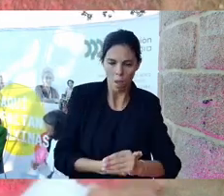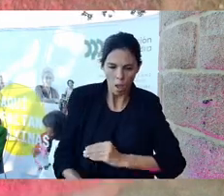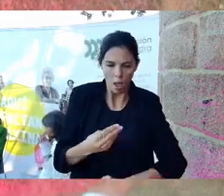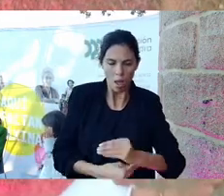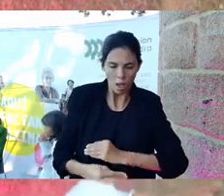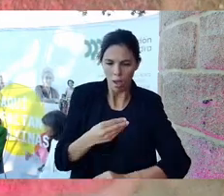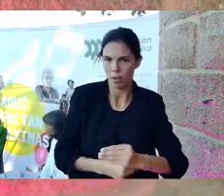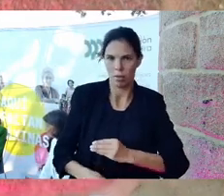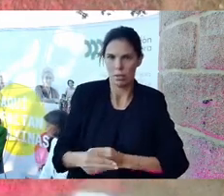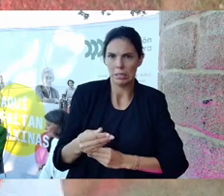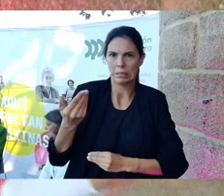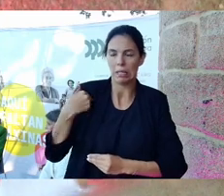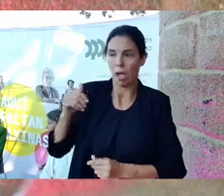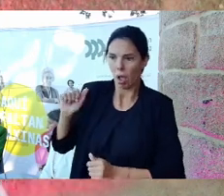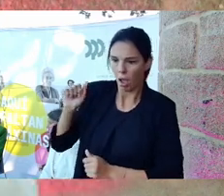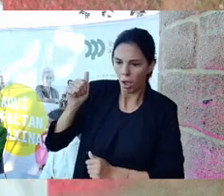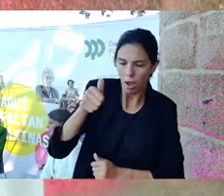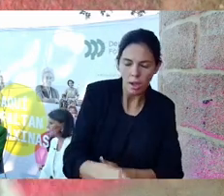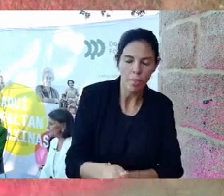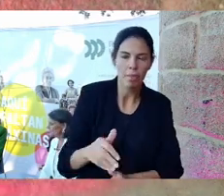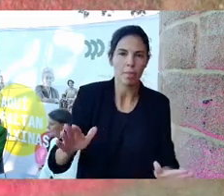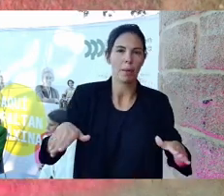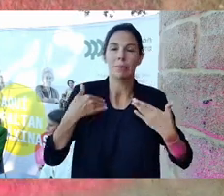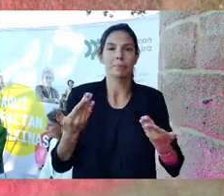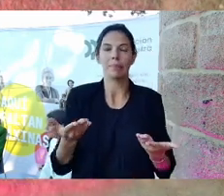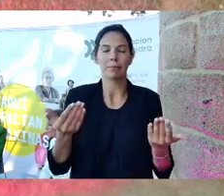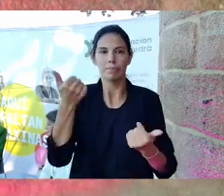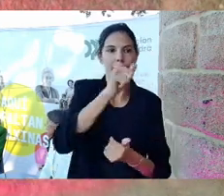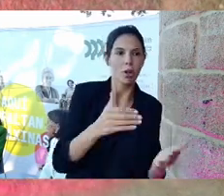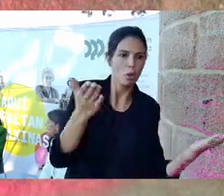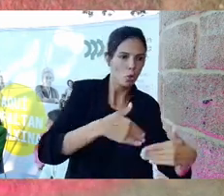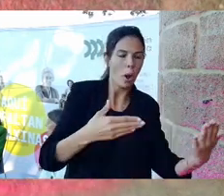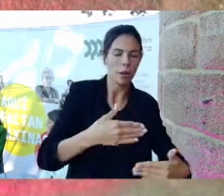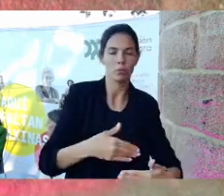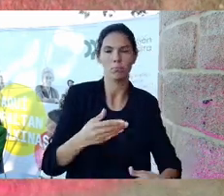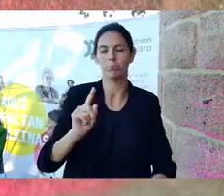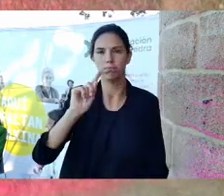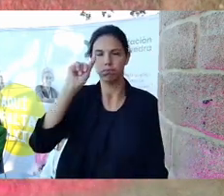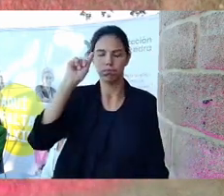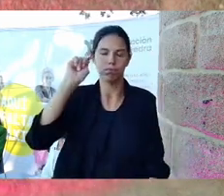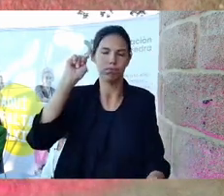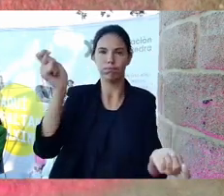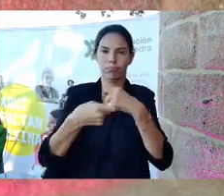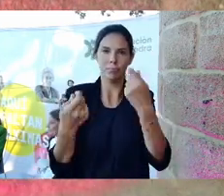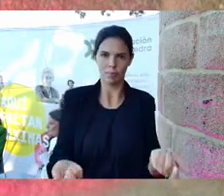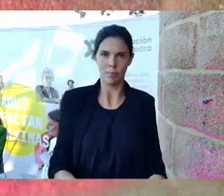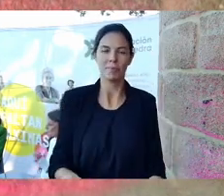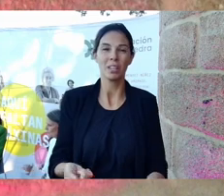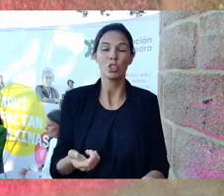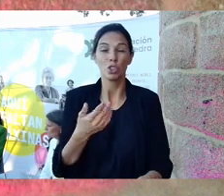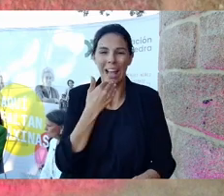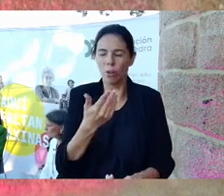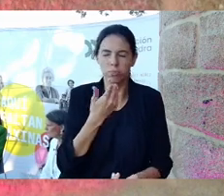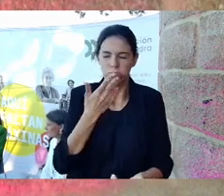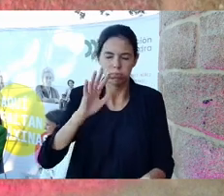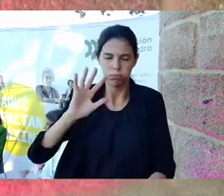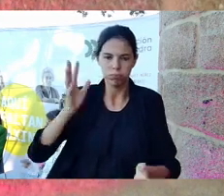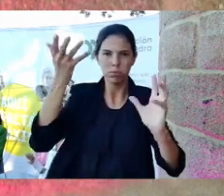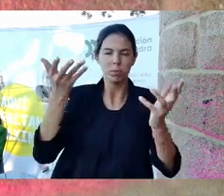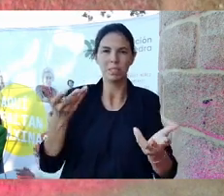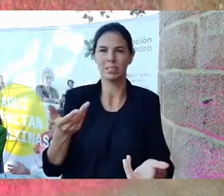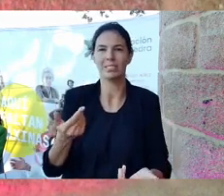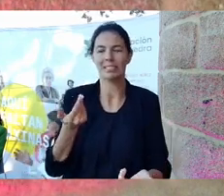habido un varón para heredar el trono desde el matriarcado astur. Y entonces vino para ejercer ese poder. Y lo que es